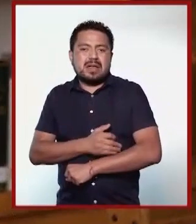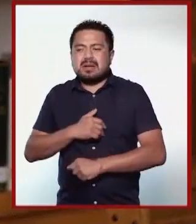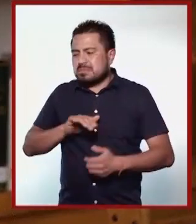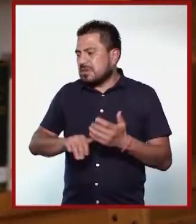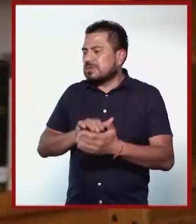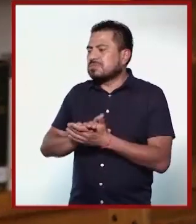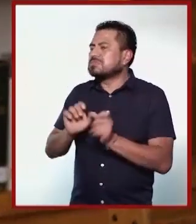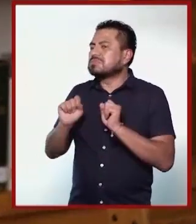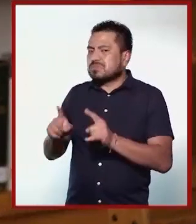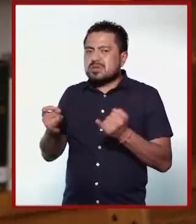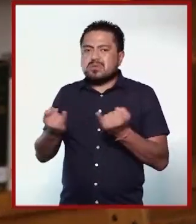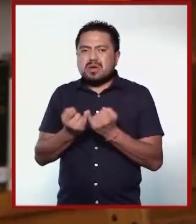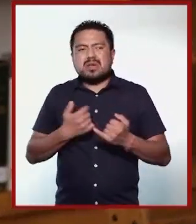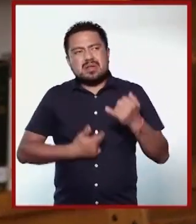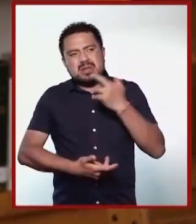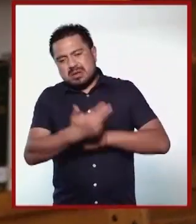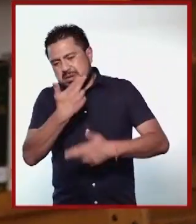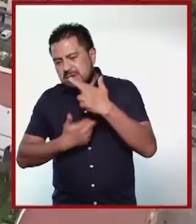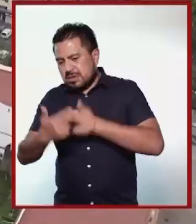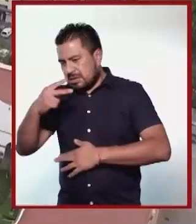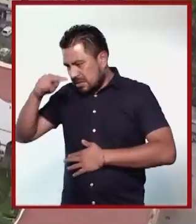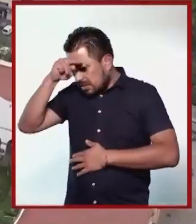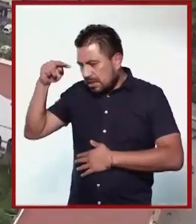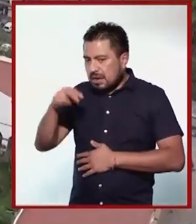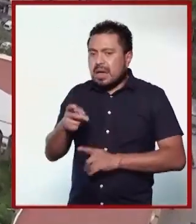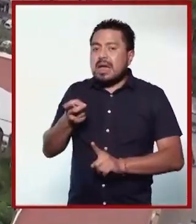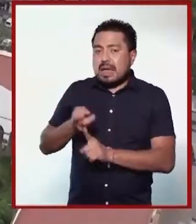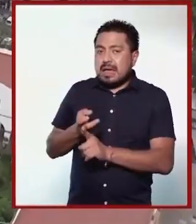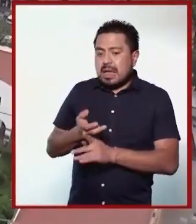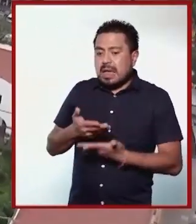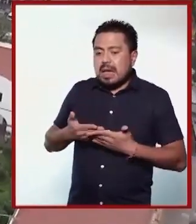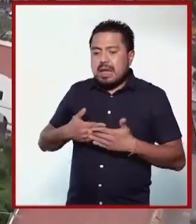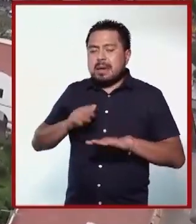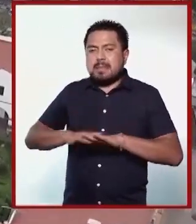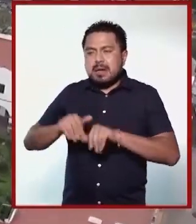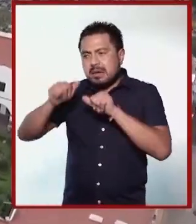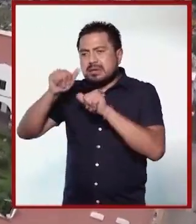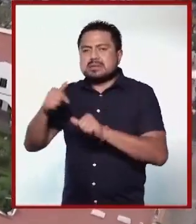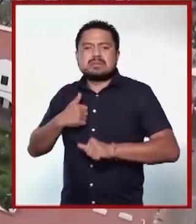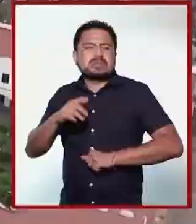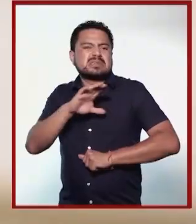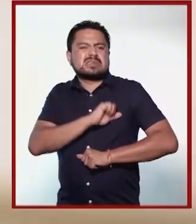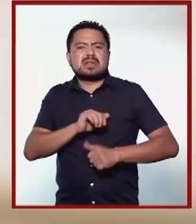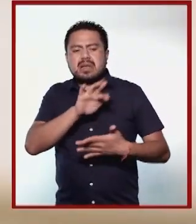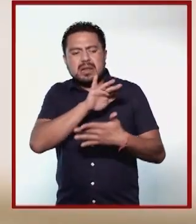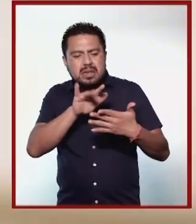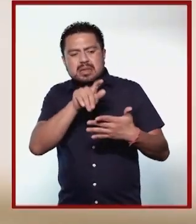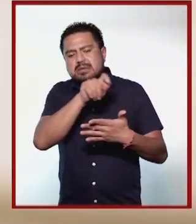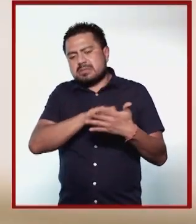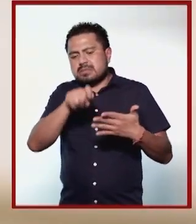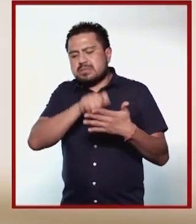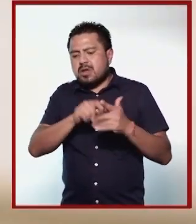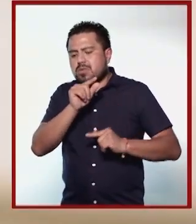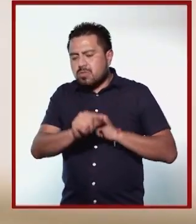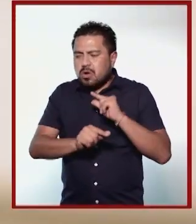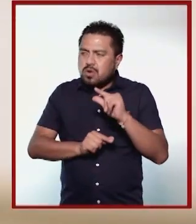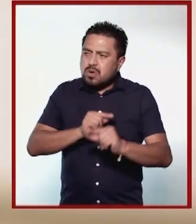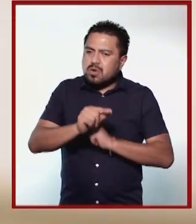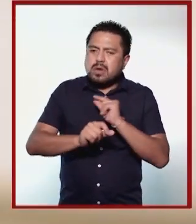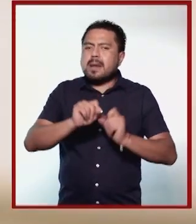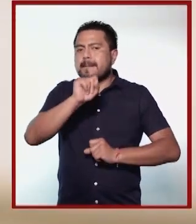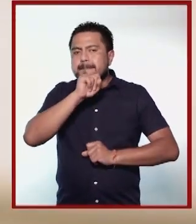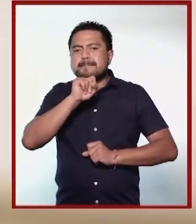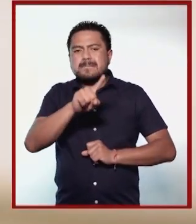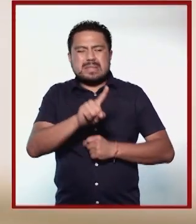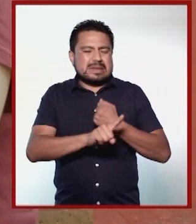igual. Entonces volvimos a México y aquí pues he estado dedicado a lo que más me gusta, que es leer y escribir, pero poco a poco también